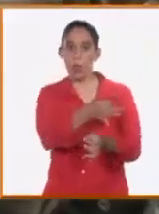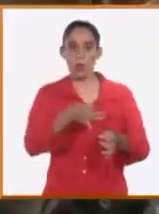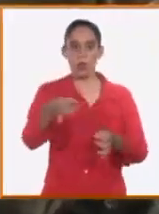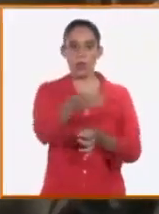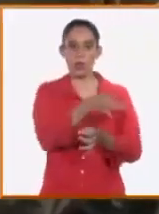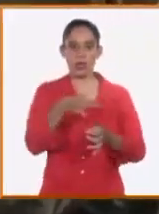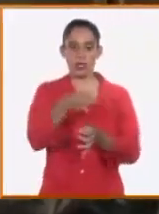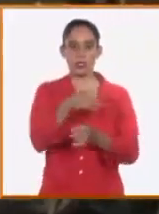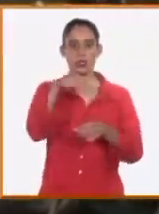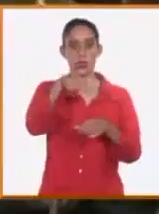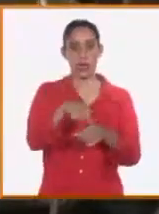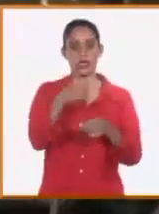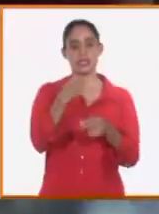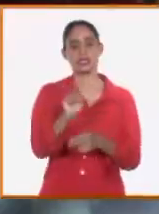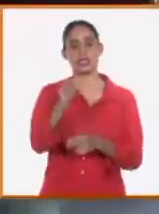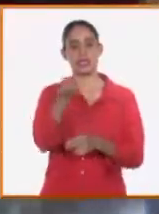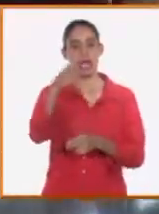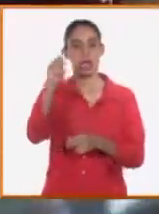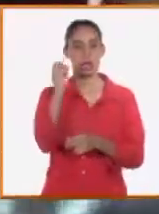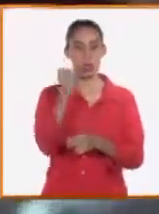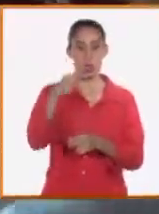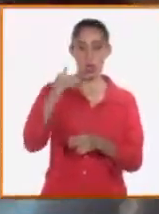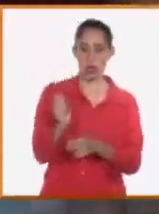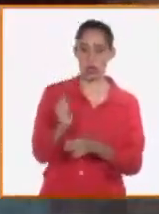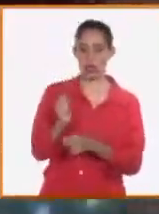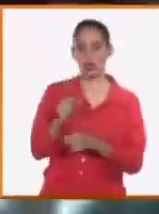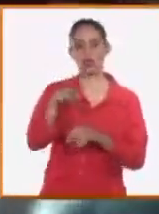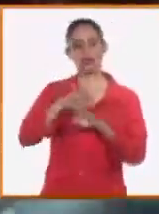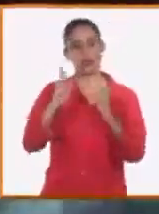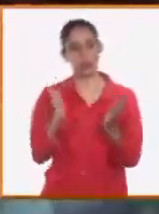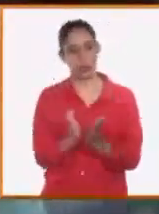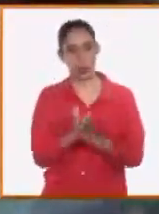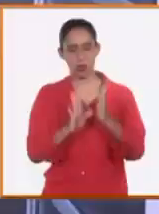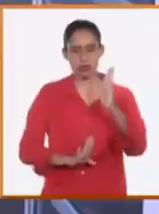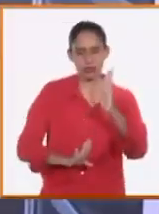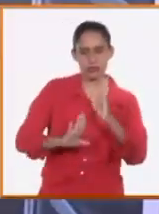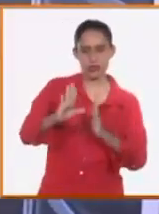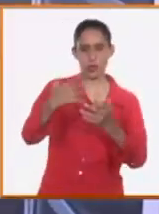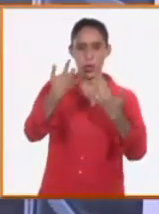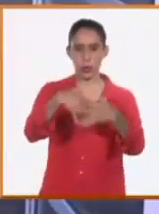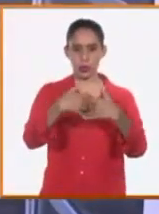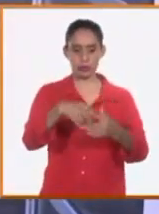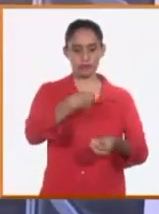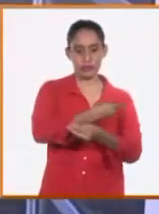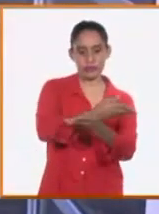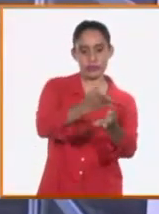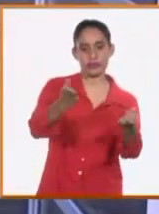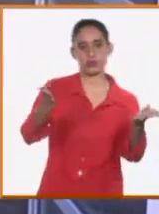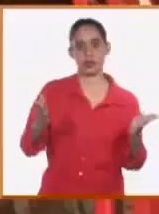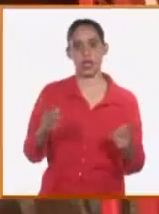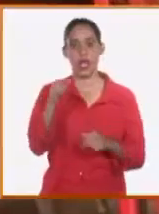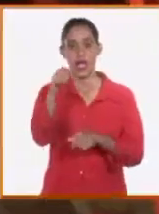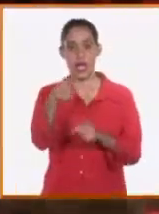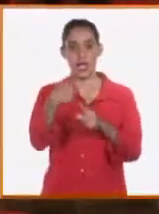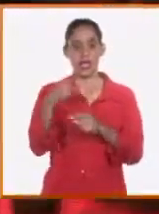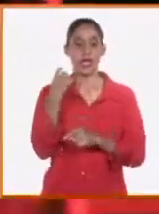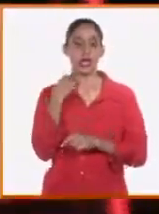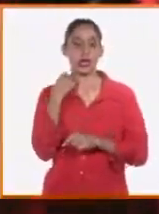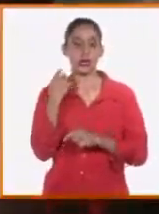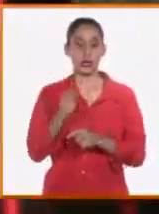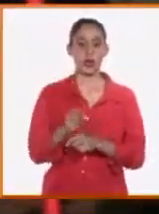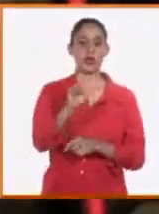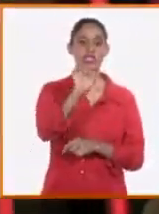Santo Domingo, han logrado mantener el ritmo productivo y alcanzar un alto volumen de exportaciones de sus productos líderes. Aquí, durante más